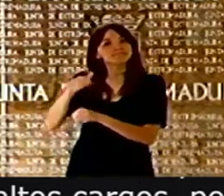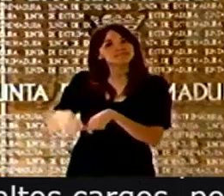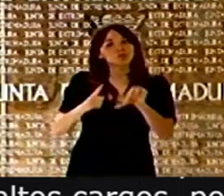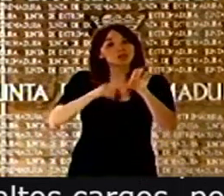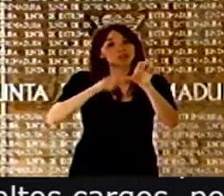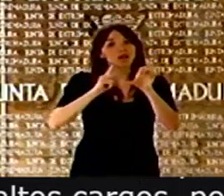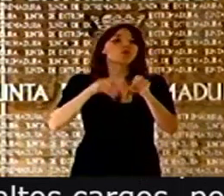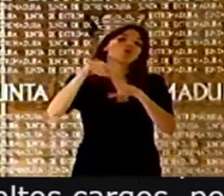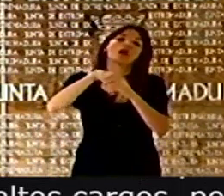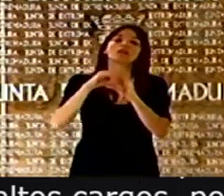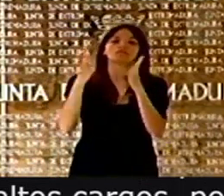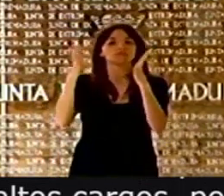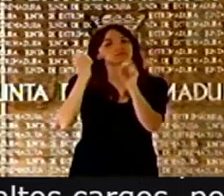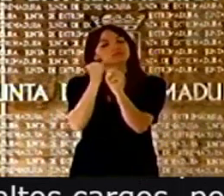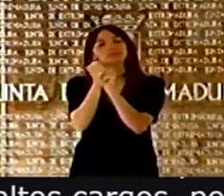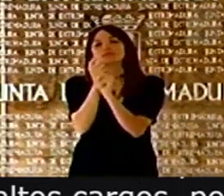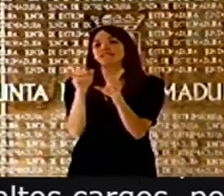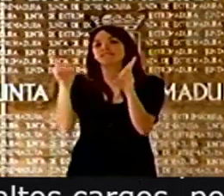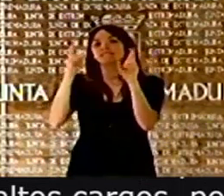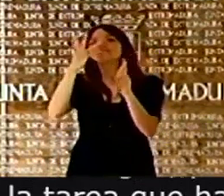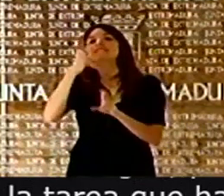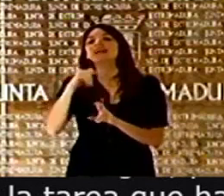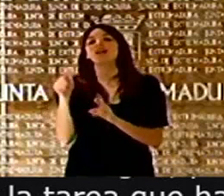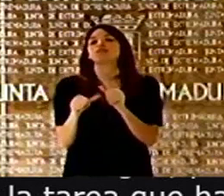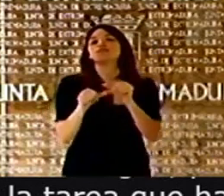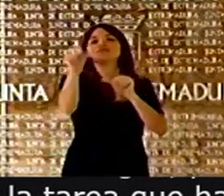de Extremadura y le deseamos que le vaya muy bien.